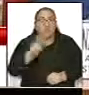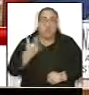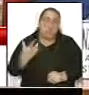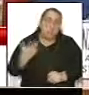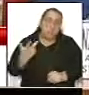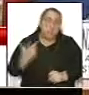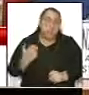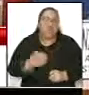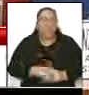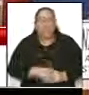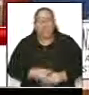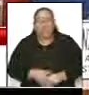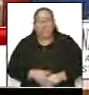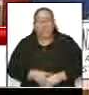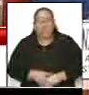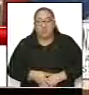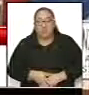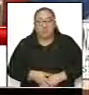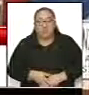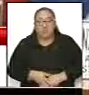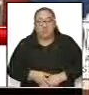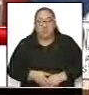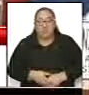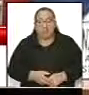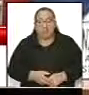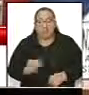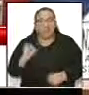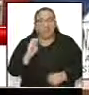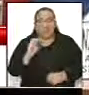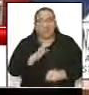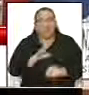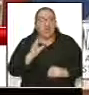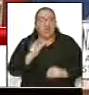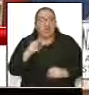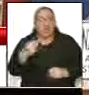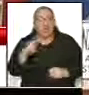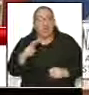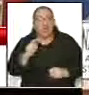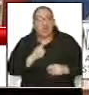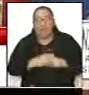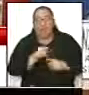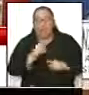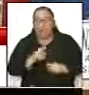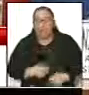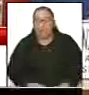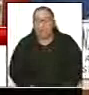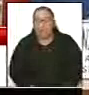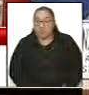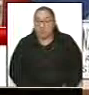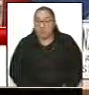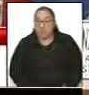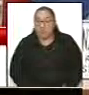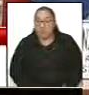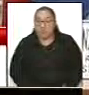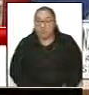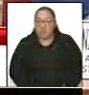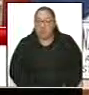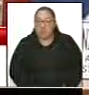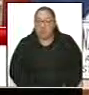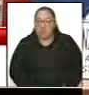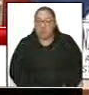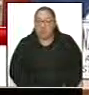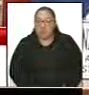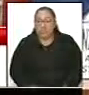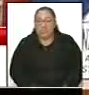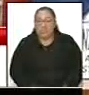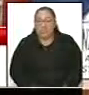23 dólares sin IGB por un megabyte. El